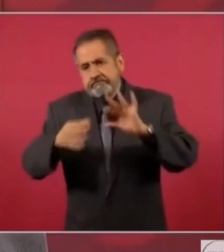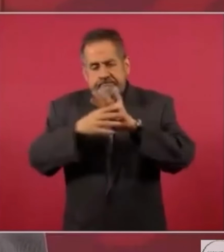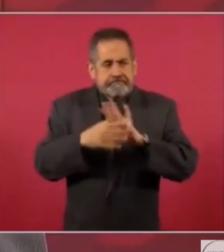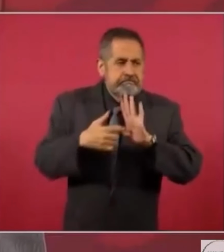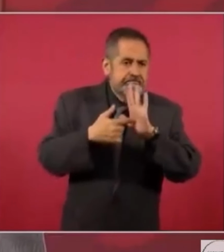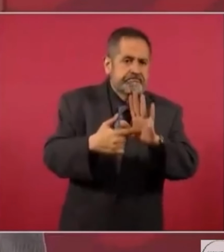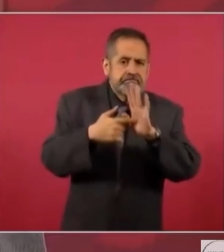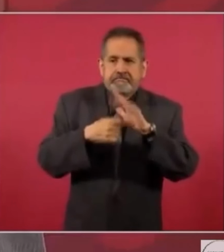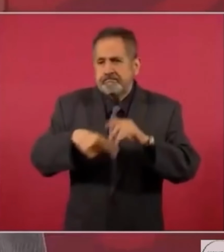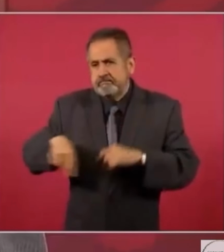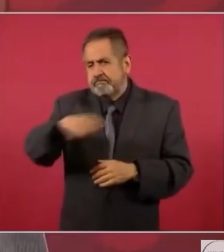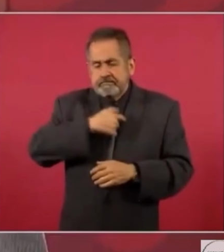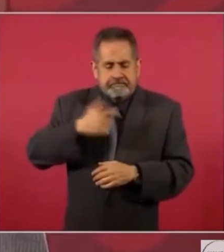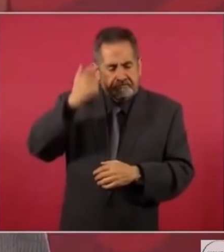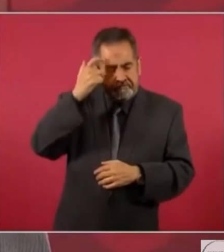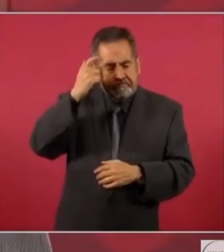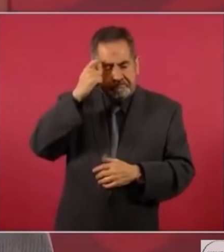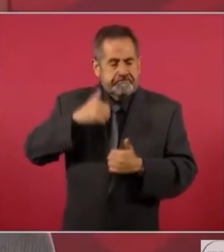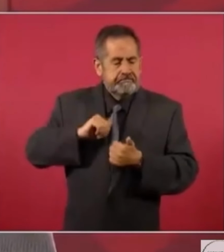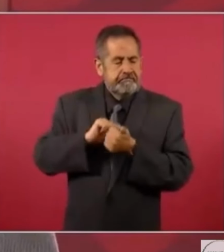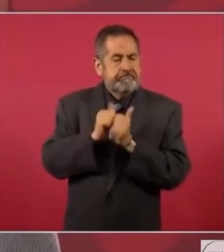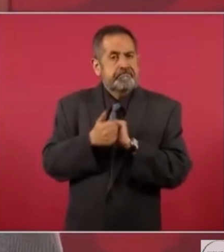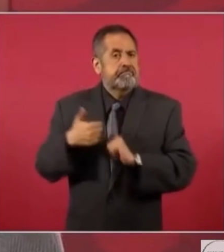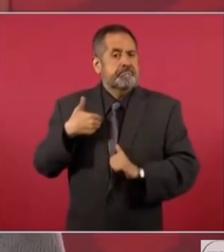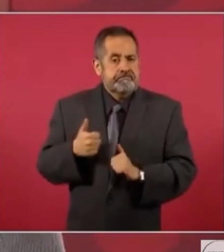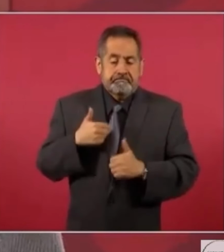haciendo conciencia,